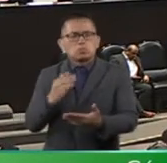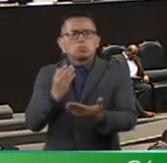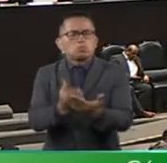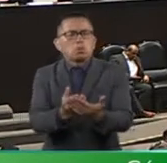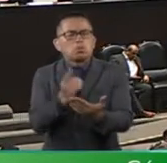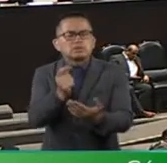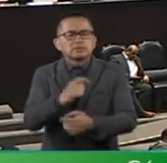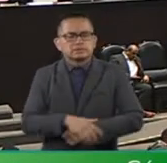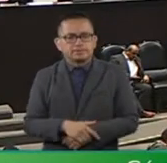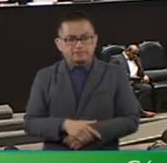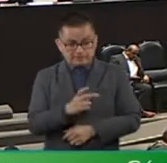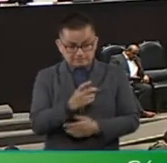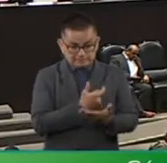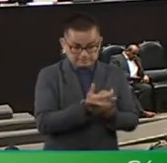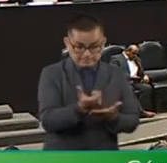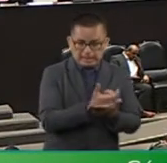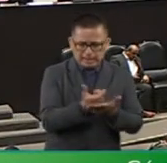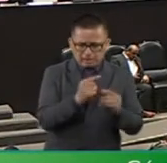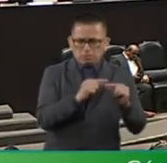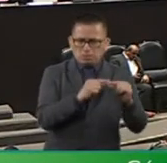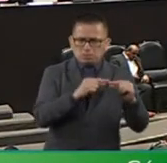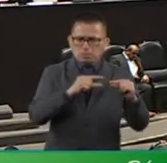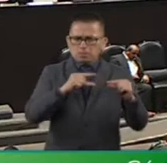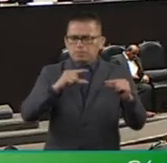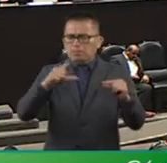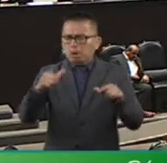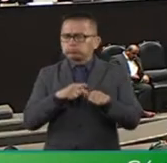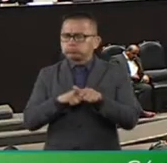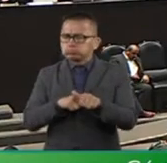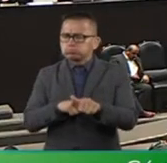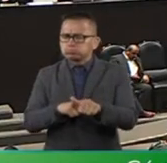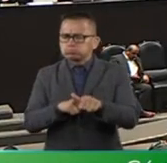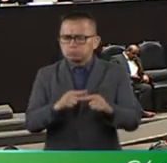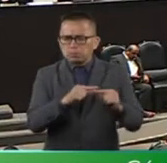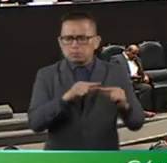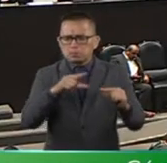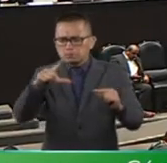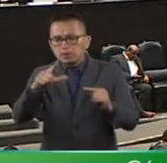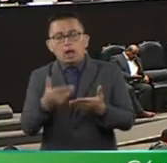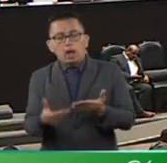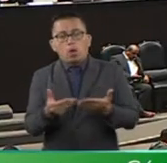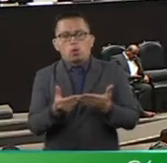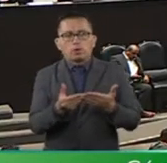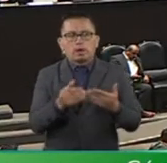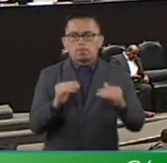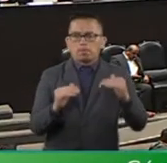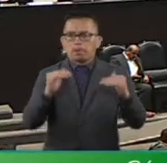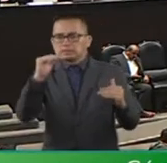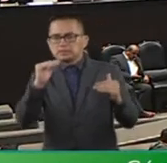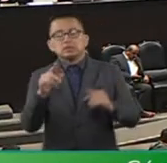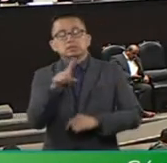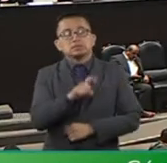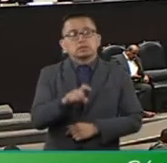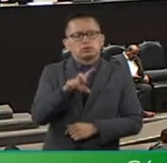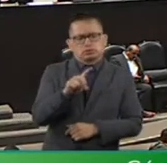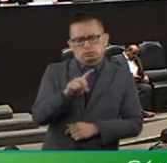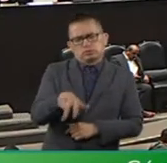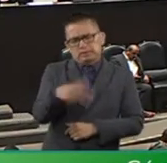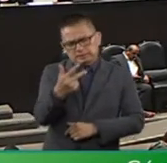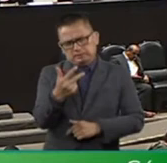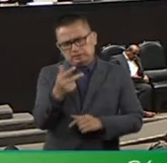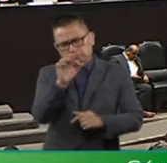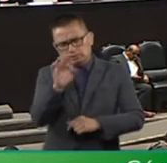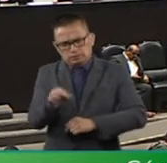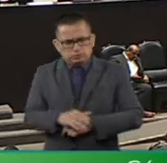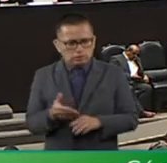aumentos sostenidos y pertinentes, el salario aumentó 113%, de 88